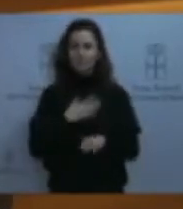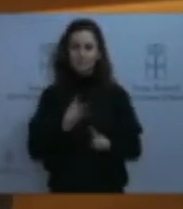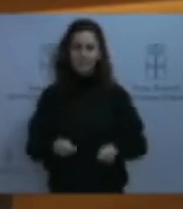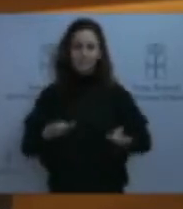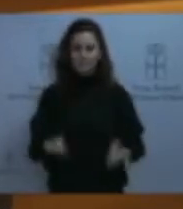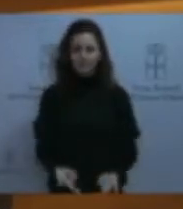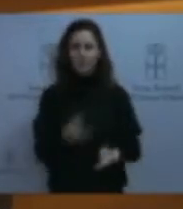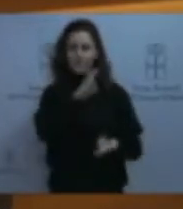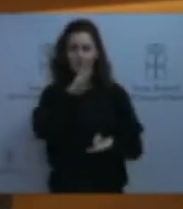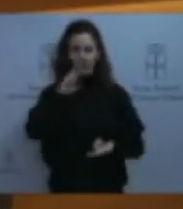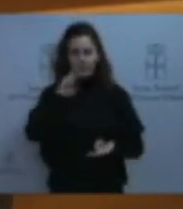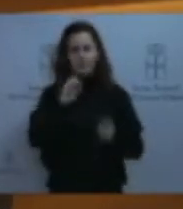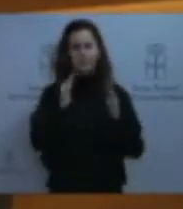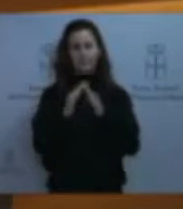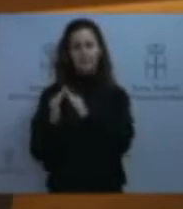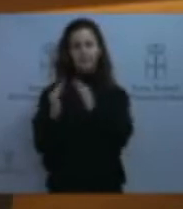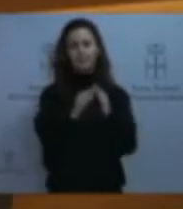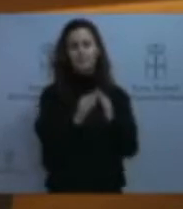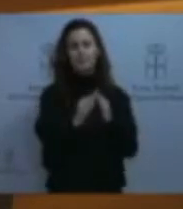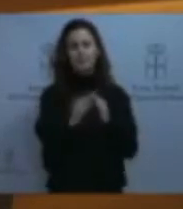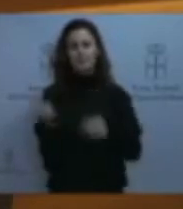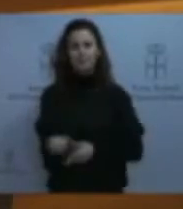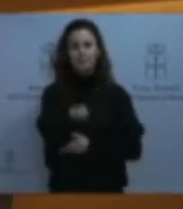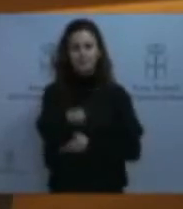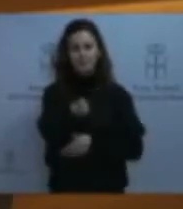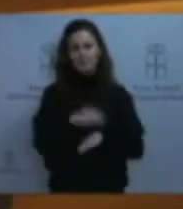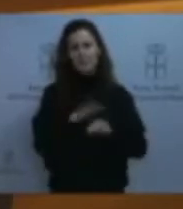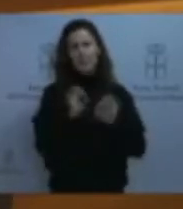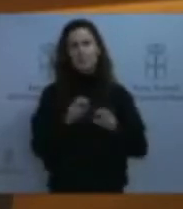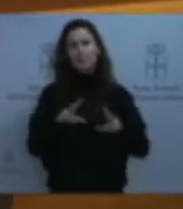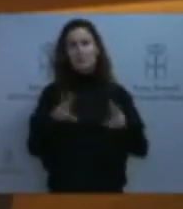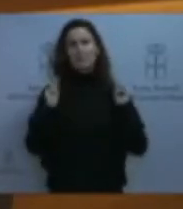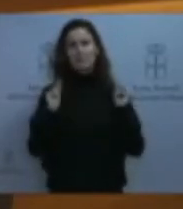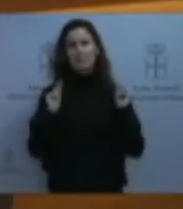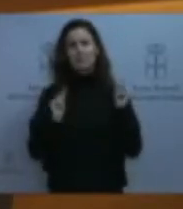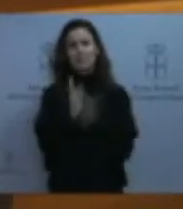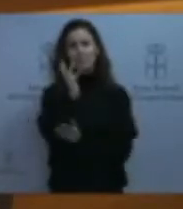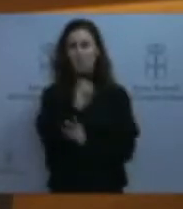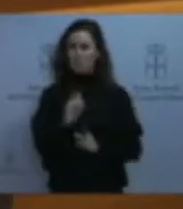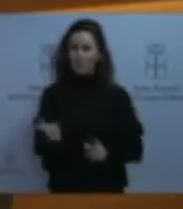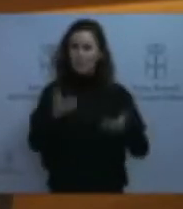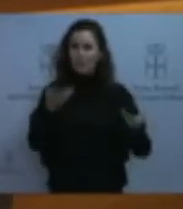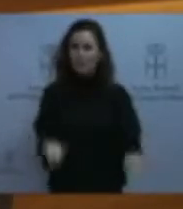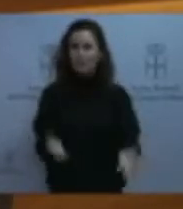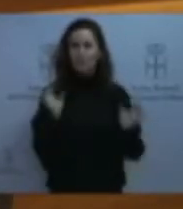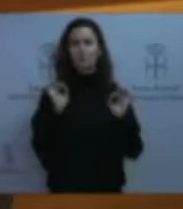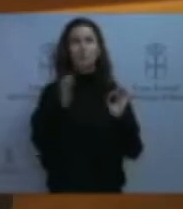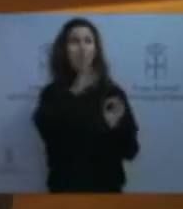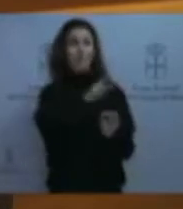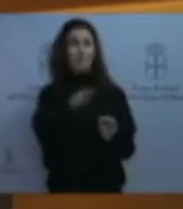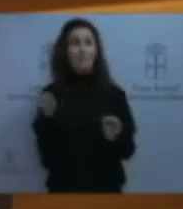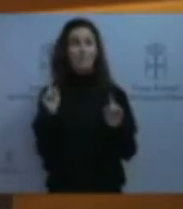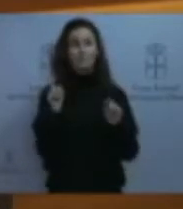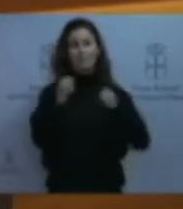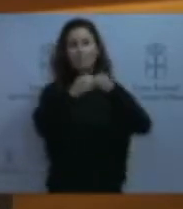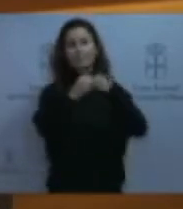y cultural y las viviendas de estas personas, por estos pueblos cuyos montes son ahora solo cenizas, colgajos de rocas y